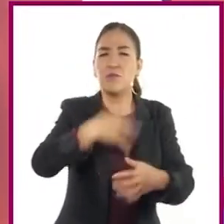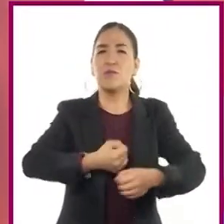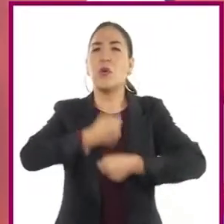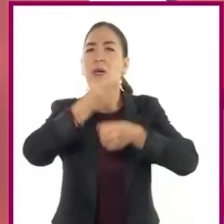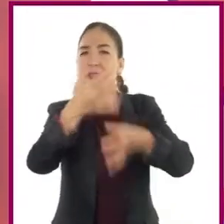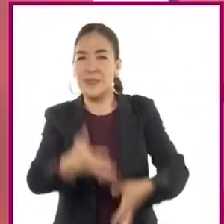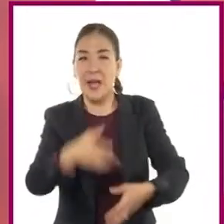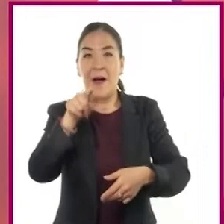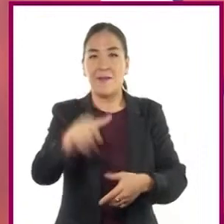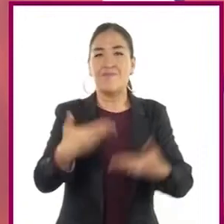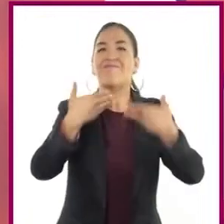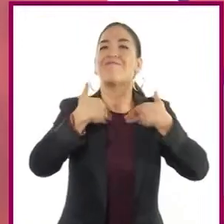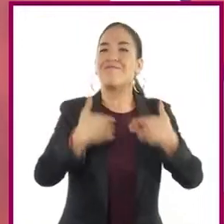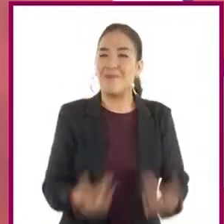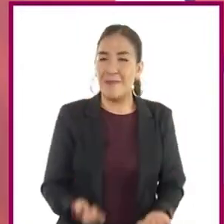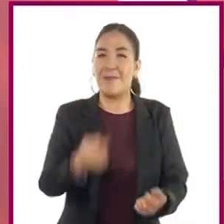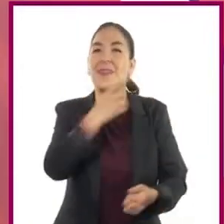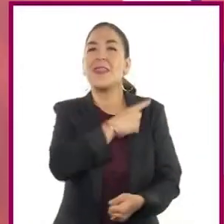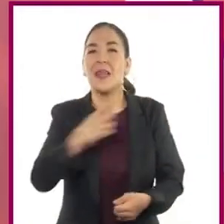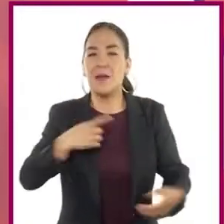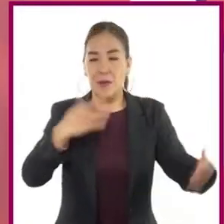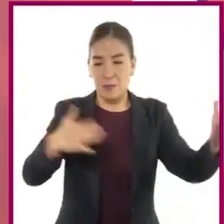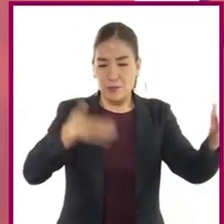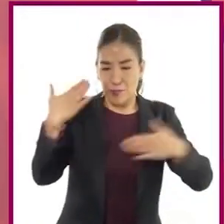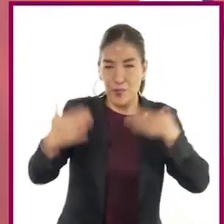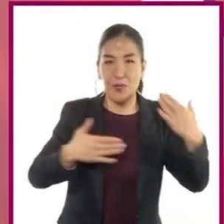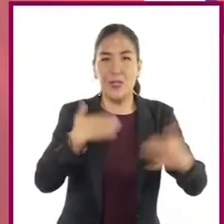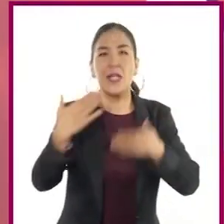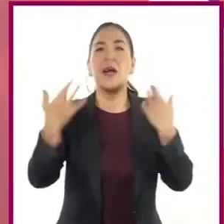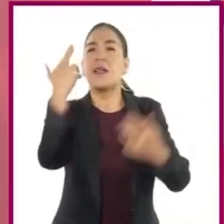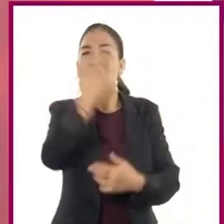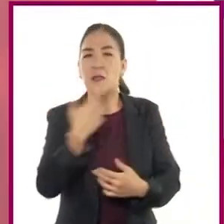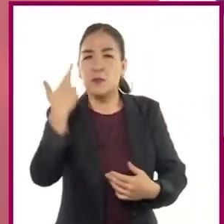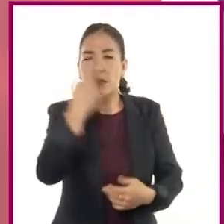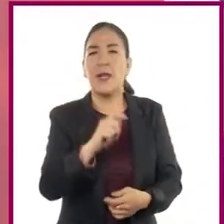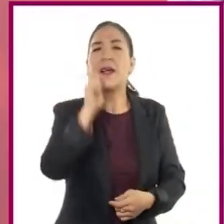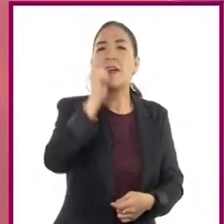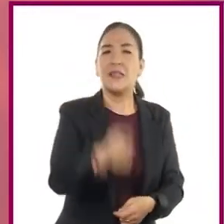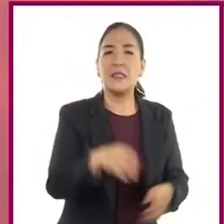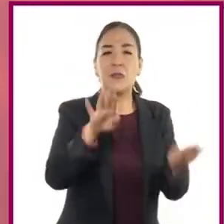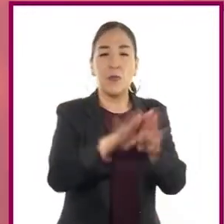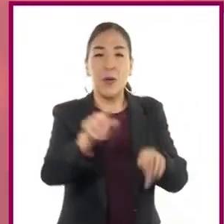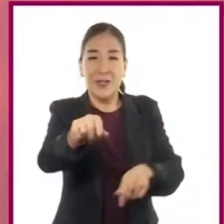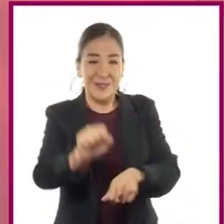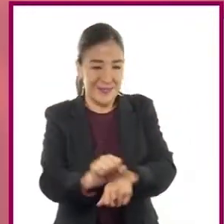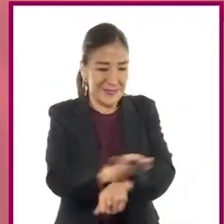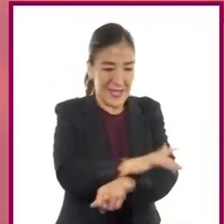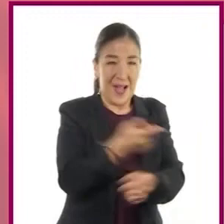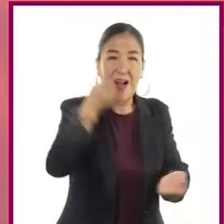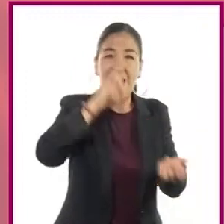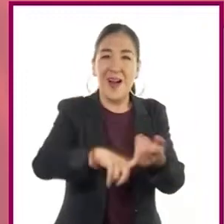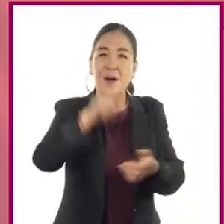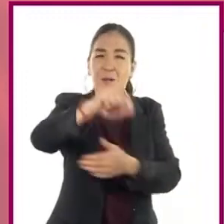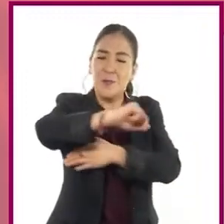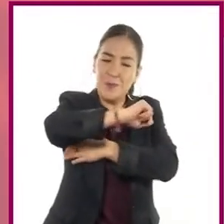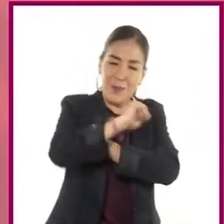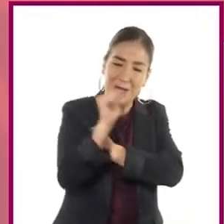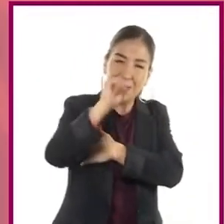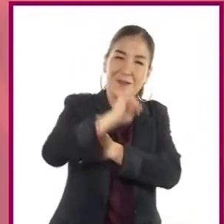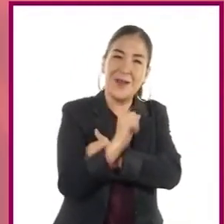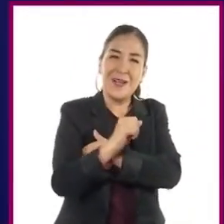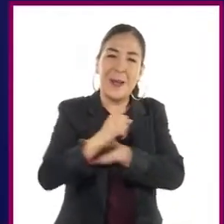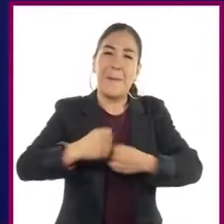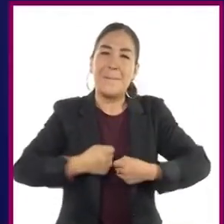comprender, disfrutar más que analizar, dejar que toda esa emocionalidad guardada en nuestro cofre